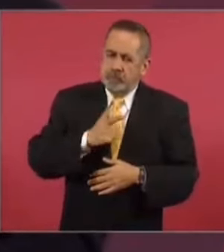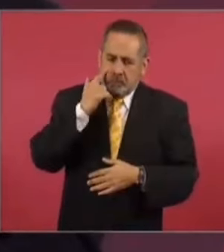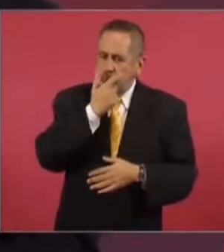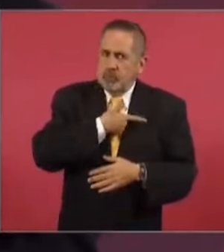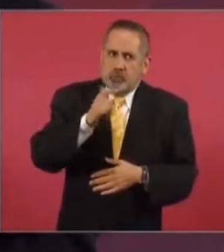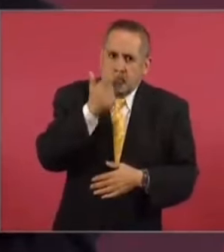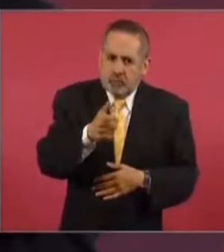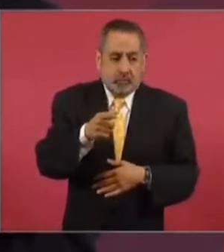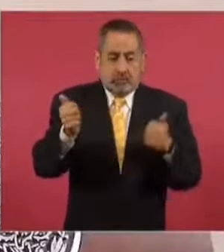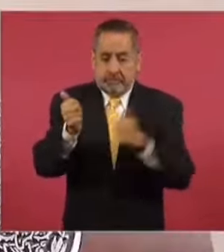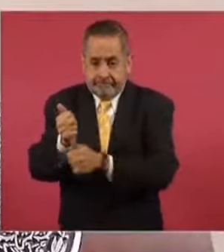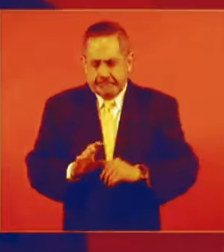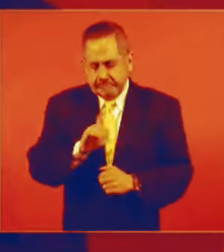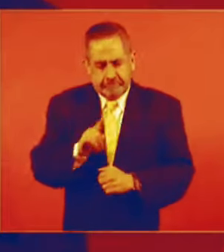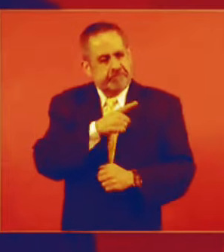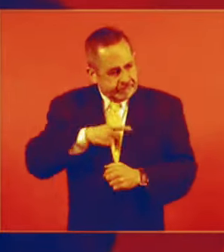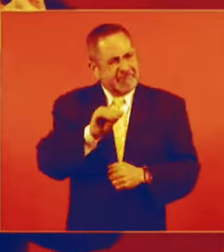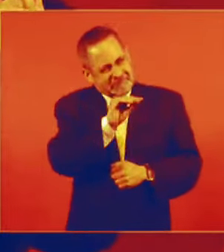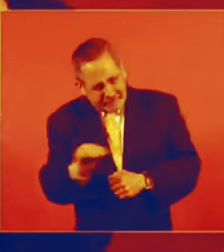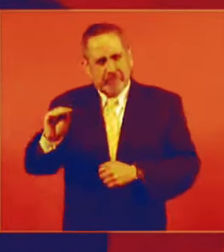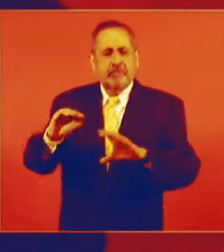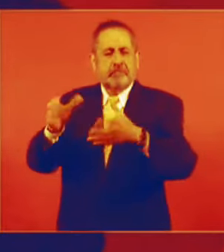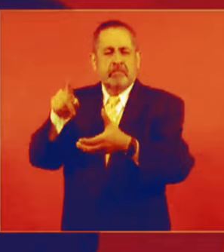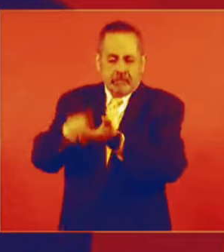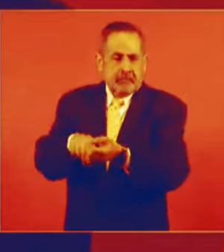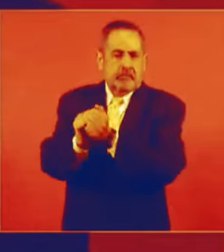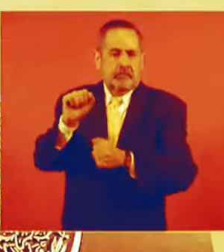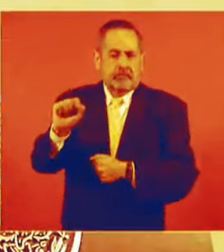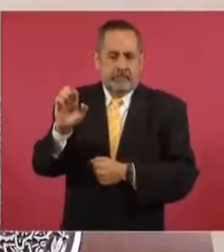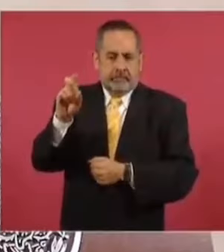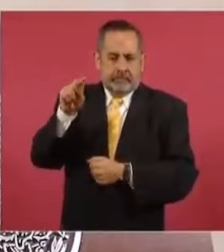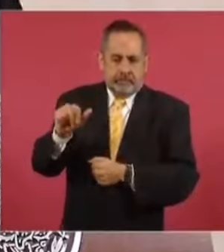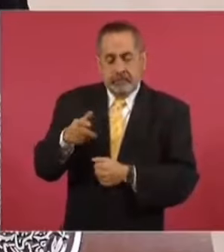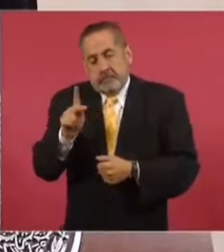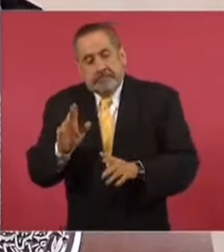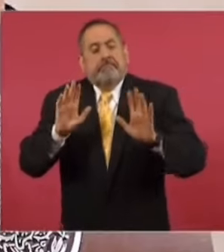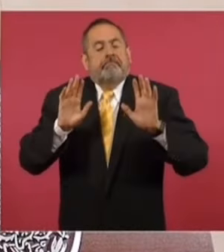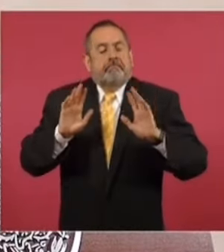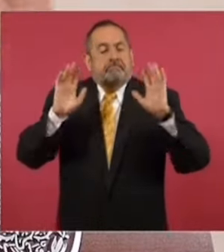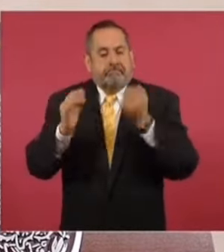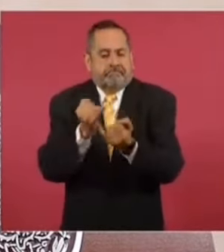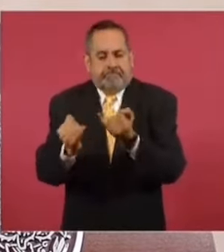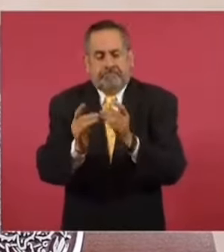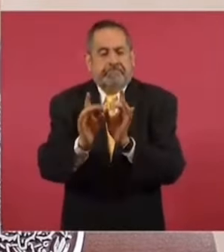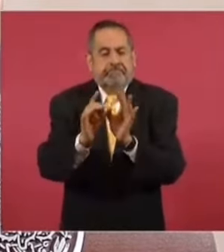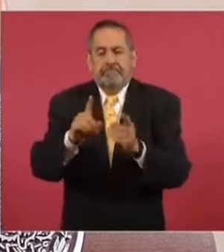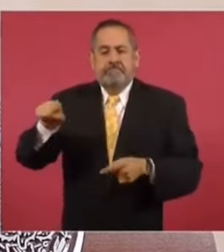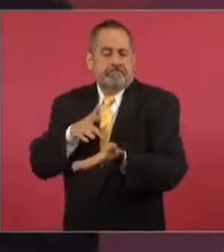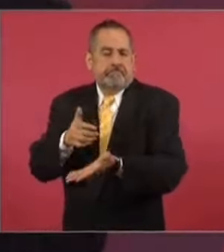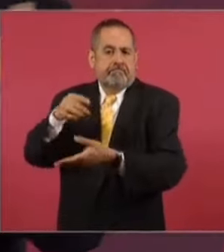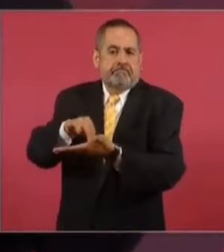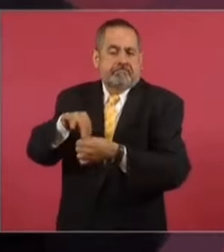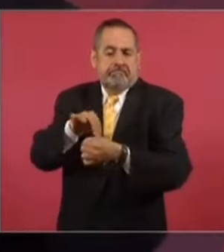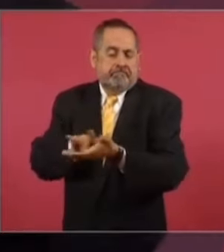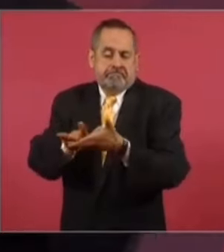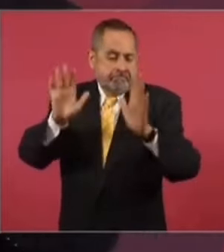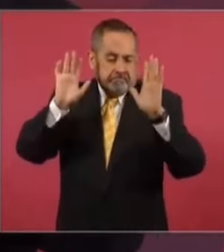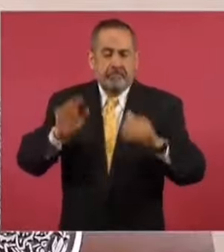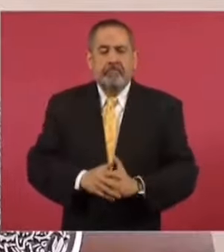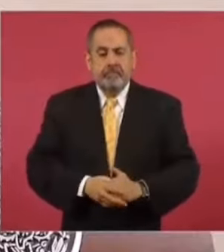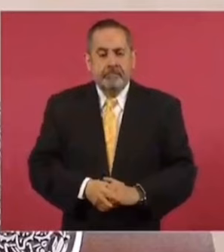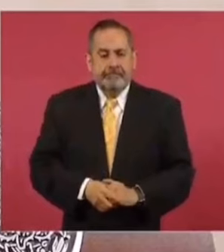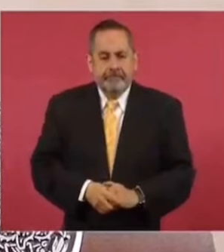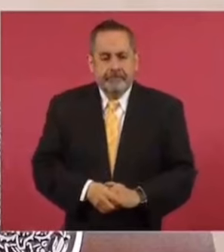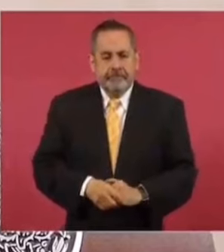No me gustaría que quedara suelta, que quedara en la Secretaría de la Defensa. Pero bueno, también eso va a depender del pueblo, por lo mismo, porque